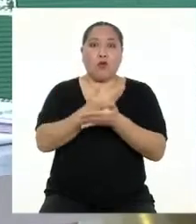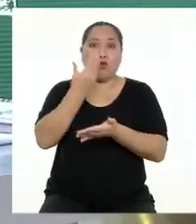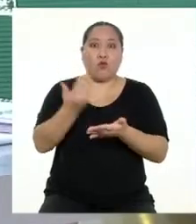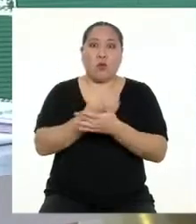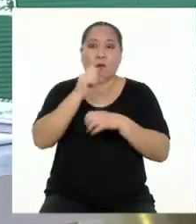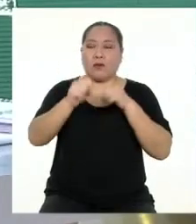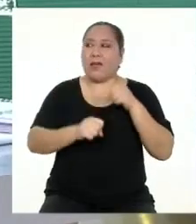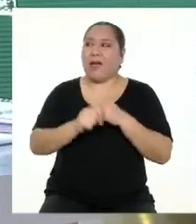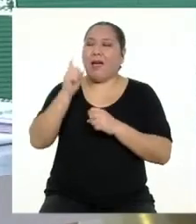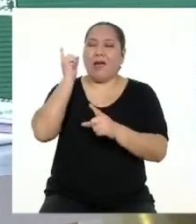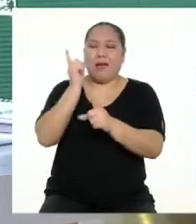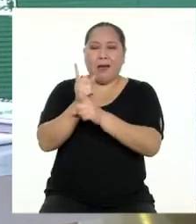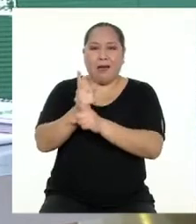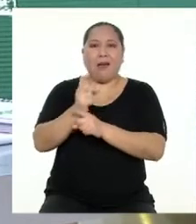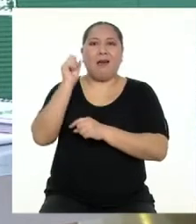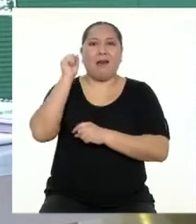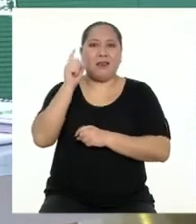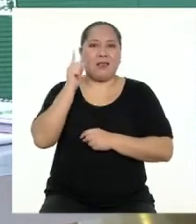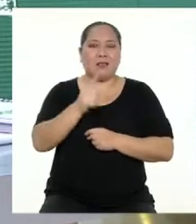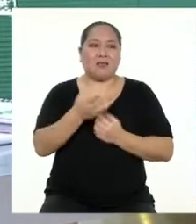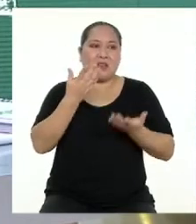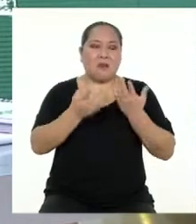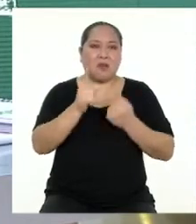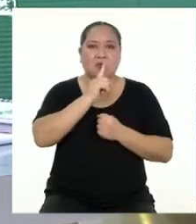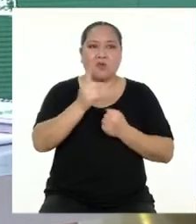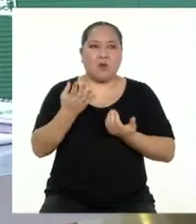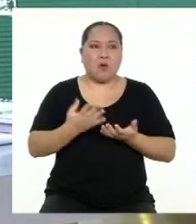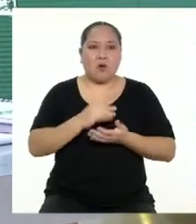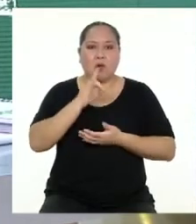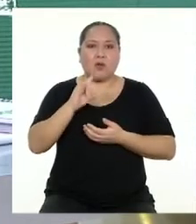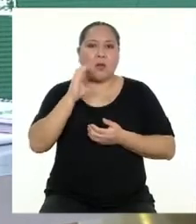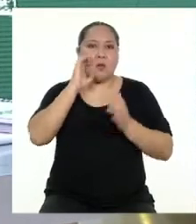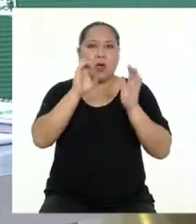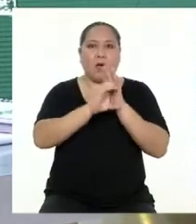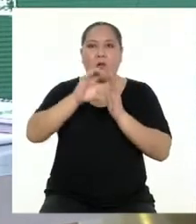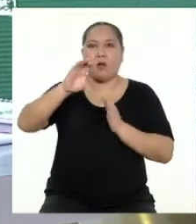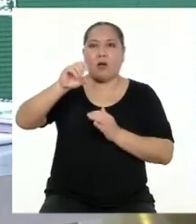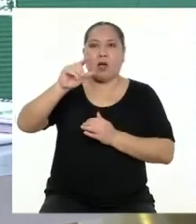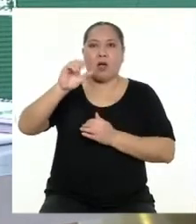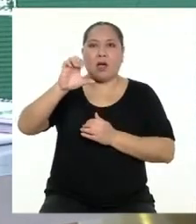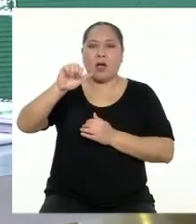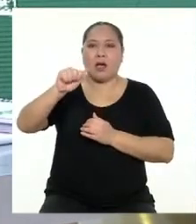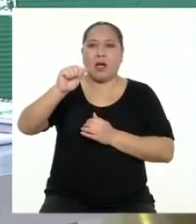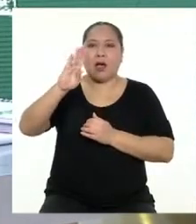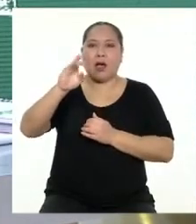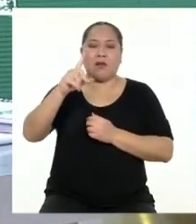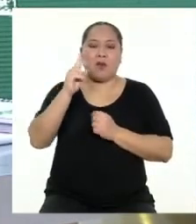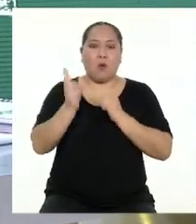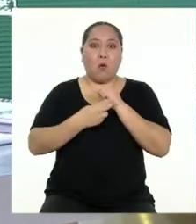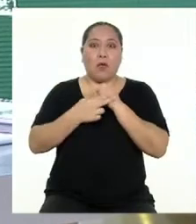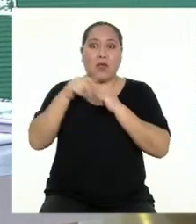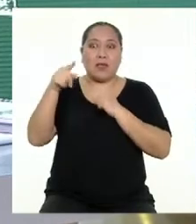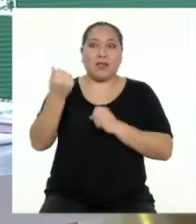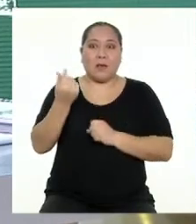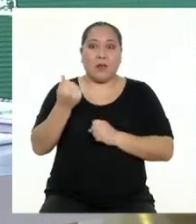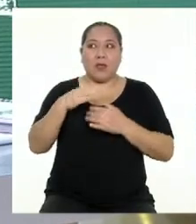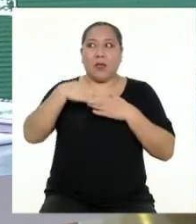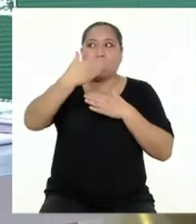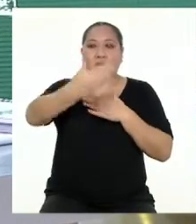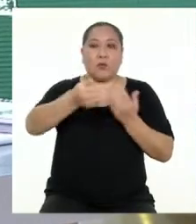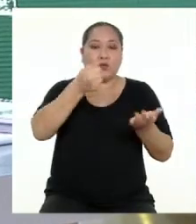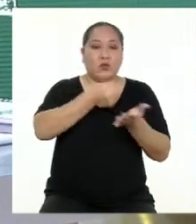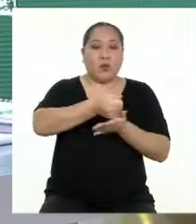Eso es. Quizás pueden dejar de gastar en algún servicio como el cable, por ejemplo, ahorrar ese dinero y luego comprar